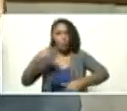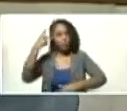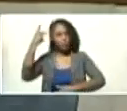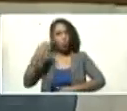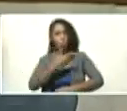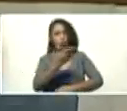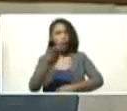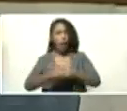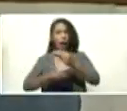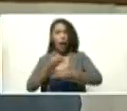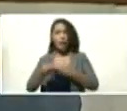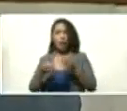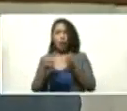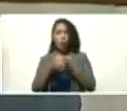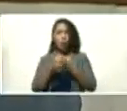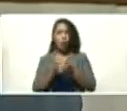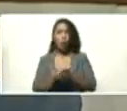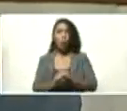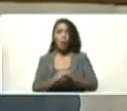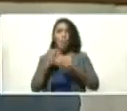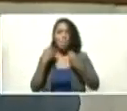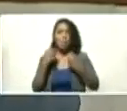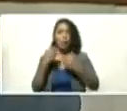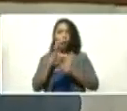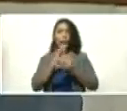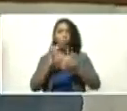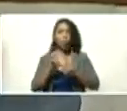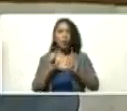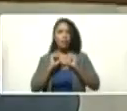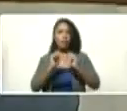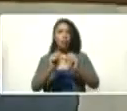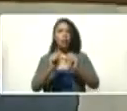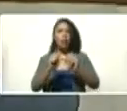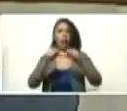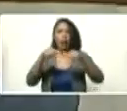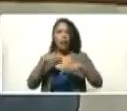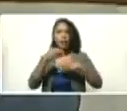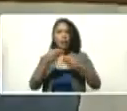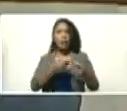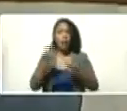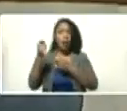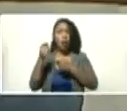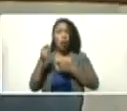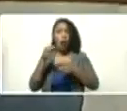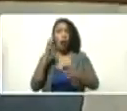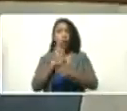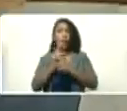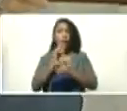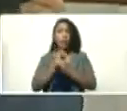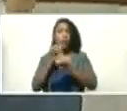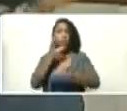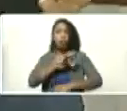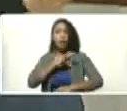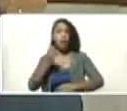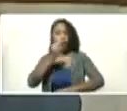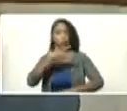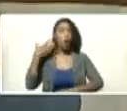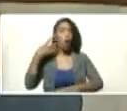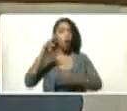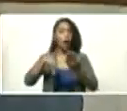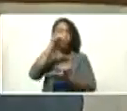ustedes generación tras generación para que la tradición se mantenga y llevarlo a las redes sociales precisamente para que el orgullo nacional, que